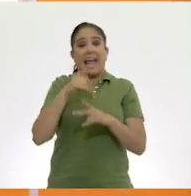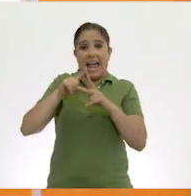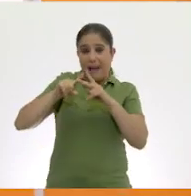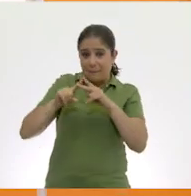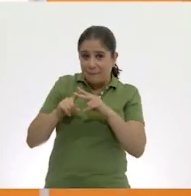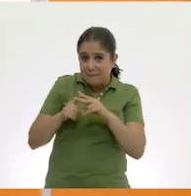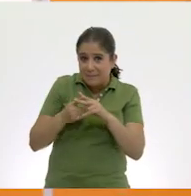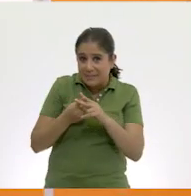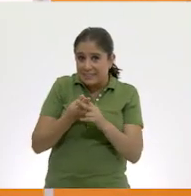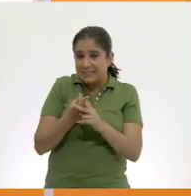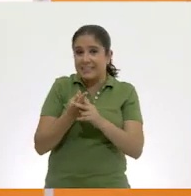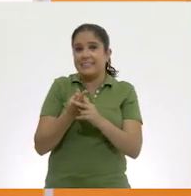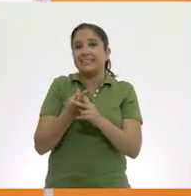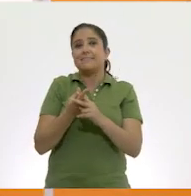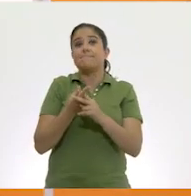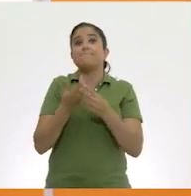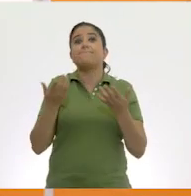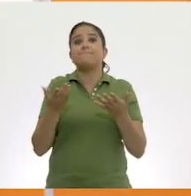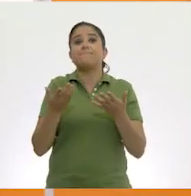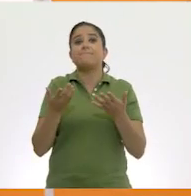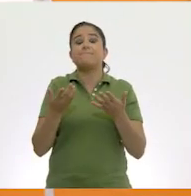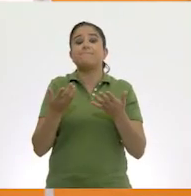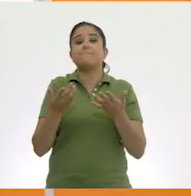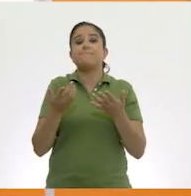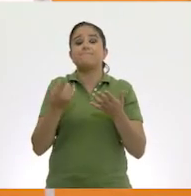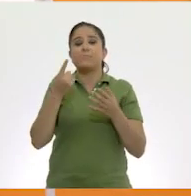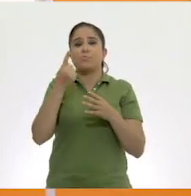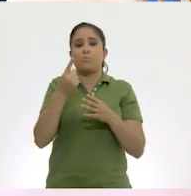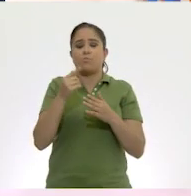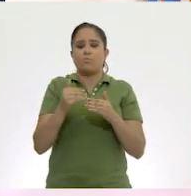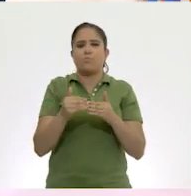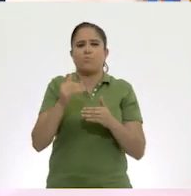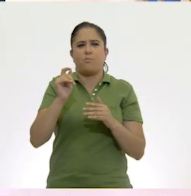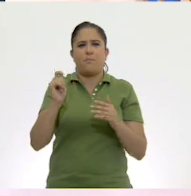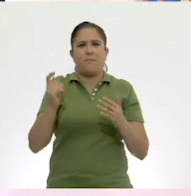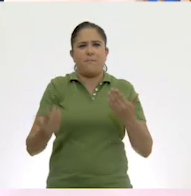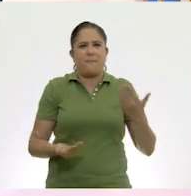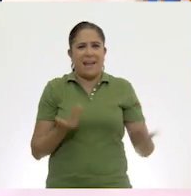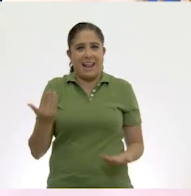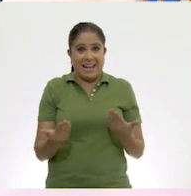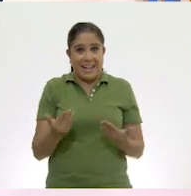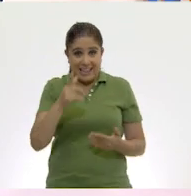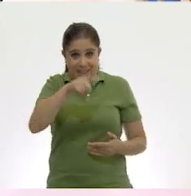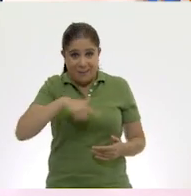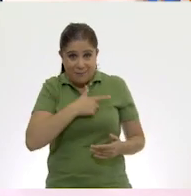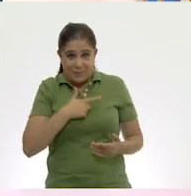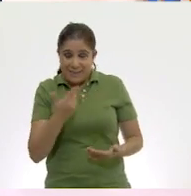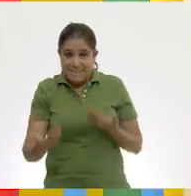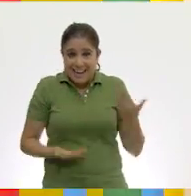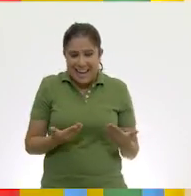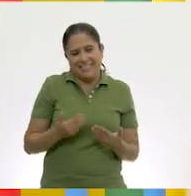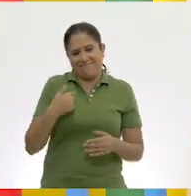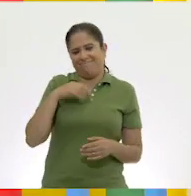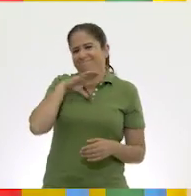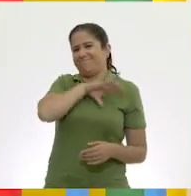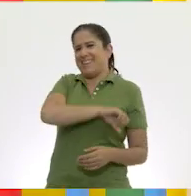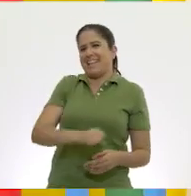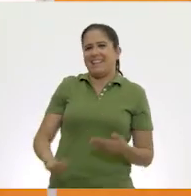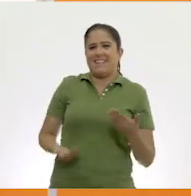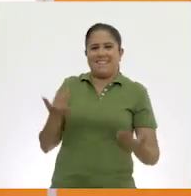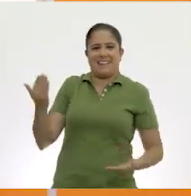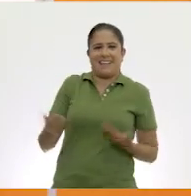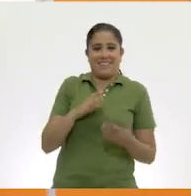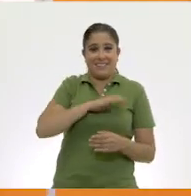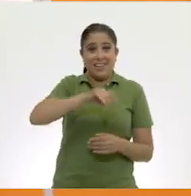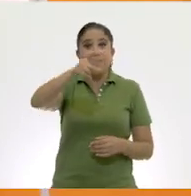con un paso a ver un paso de baile te gusta bailar me encanta bailar les gusta bailar y